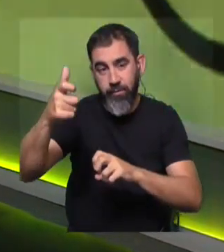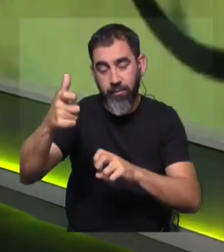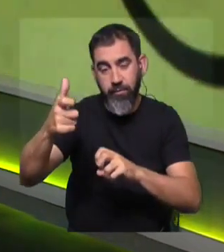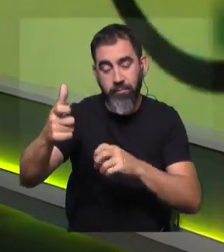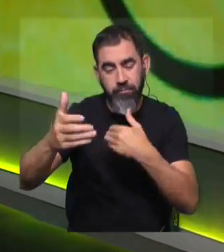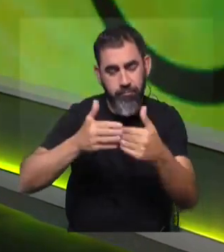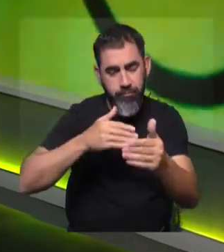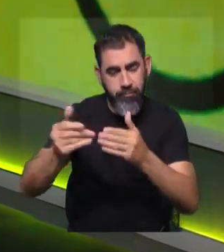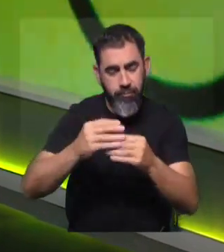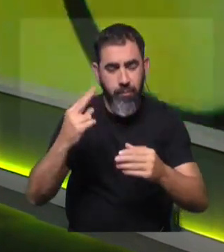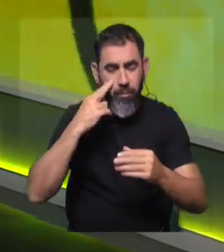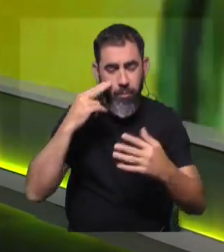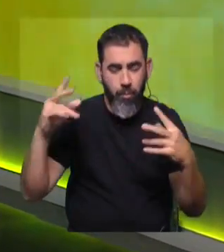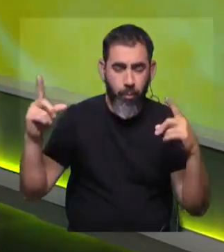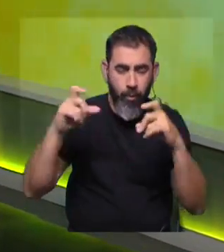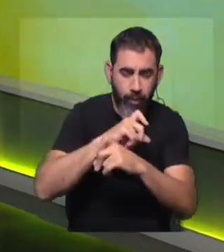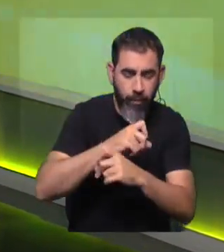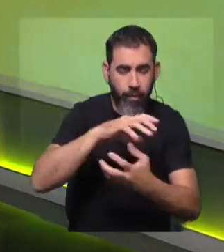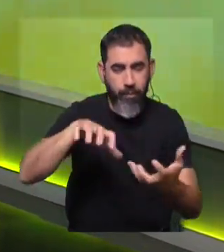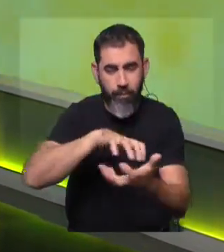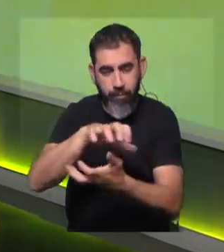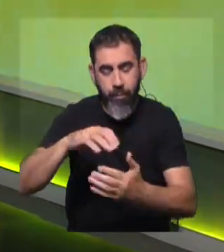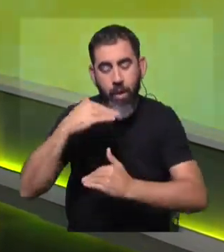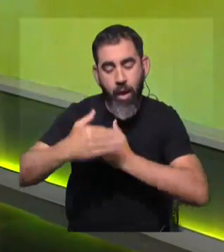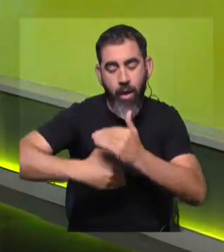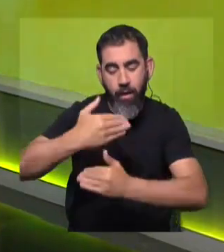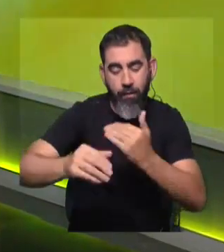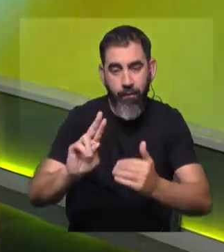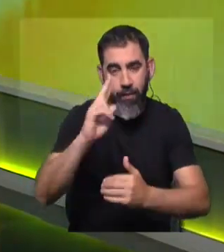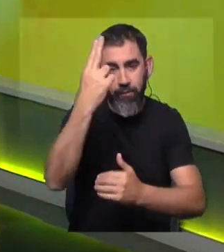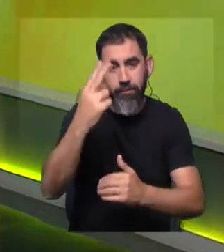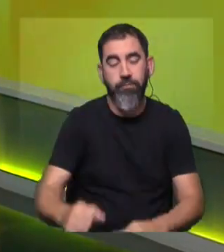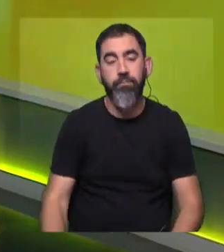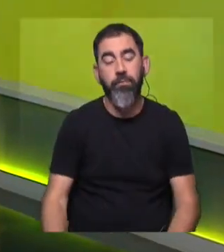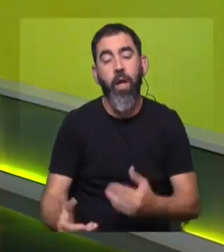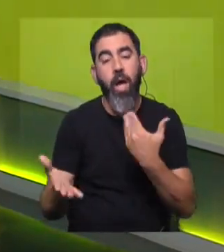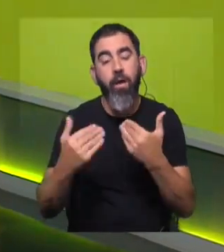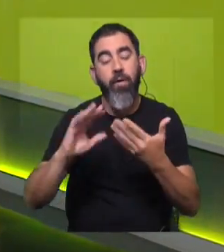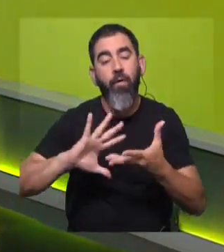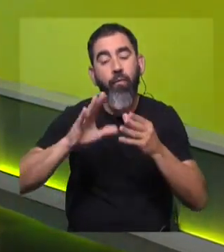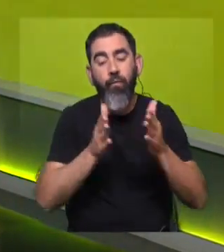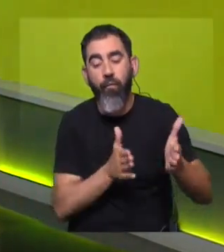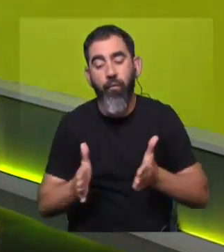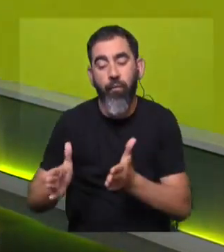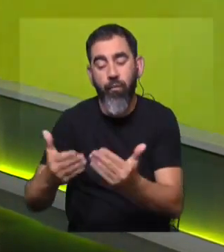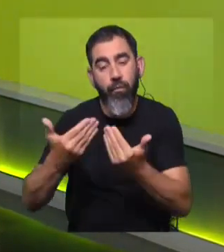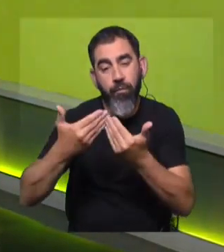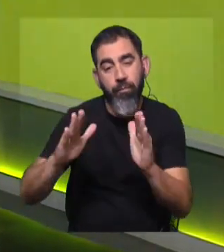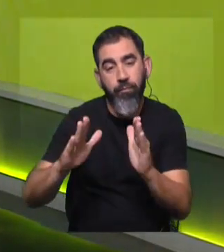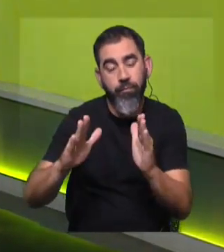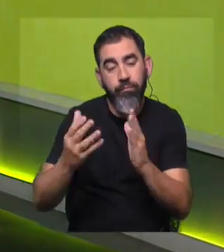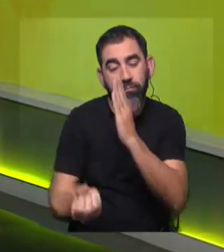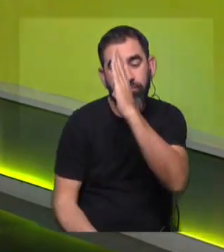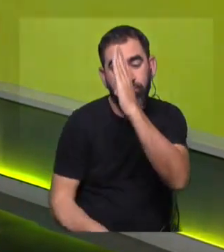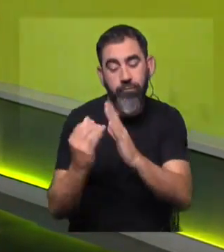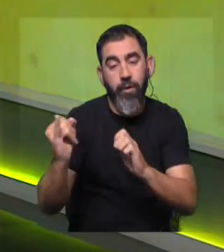de muchos inconvenientes y carencias, avanza en Uruguay. Hablaremos del camino que ya se inició para crear